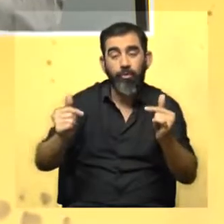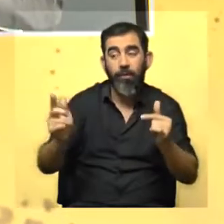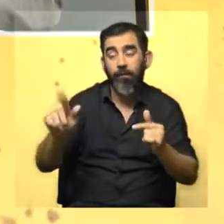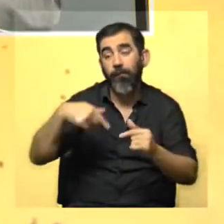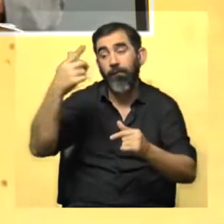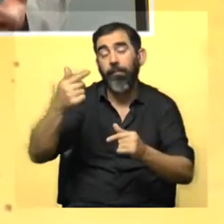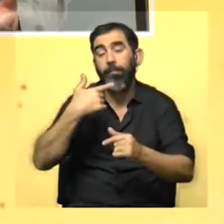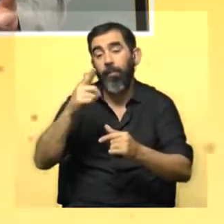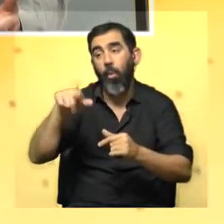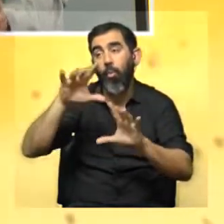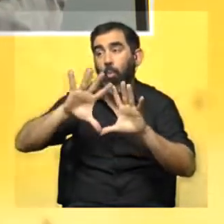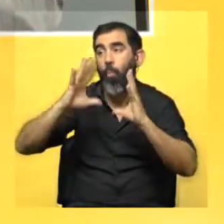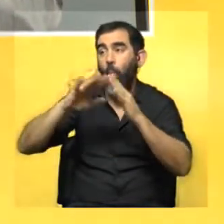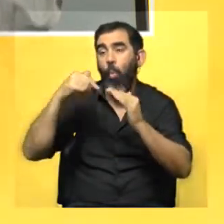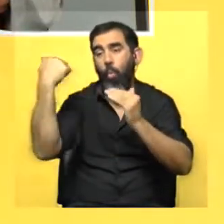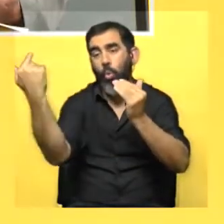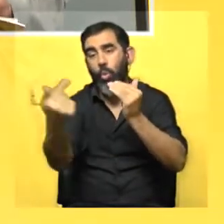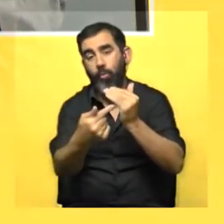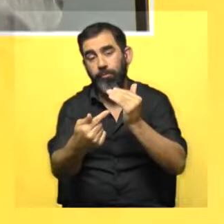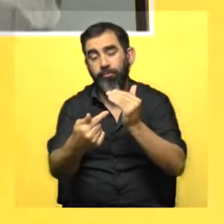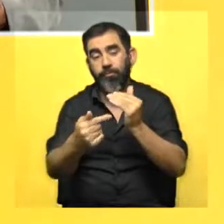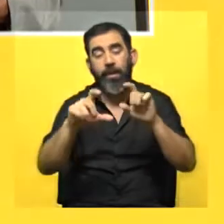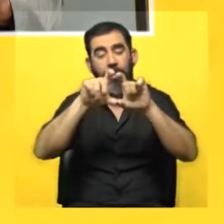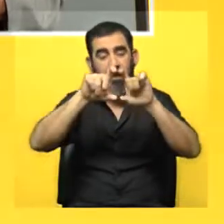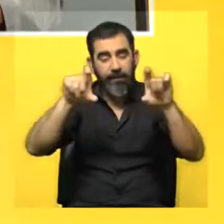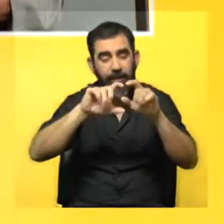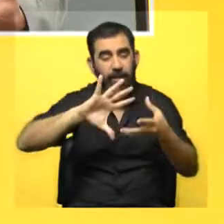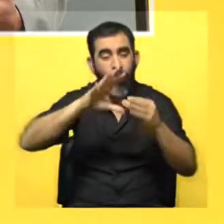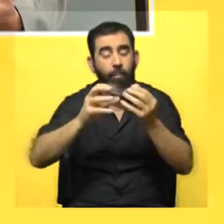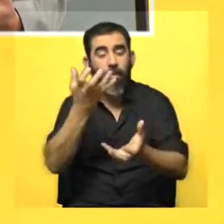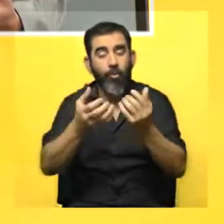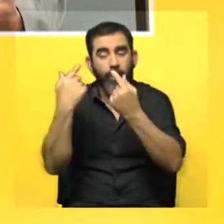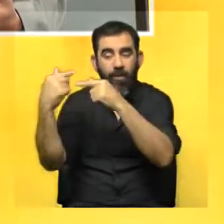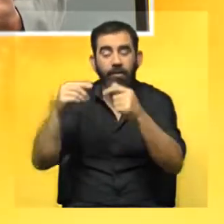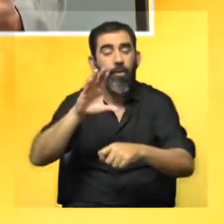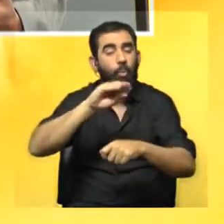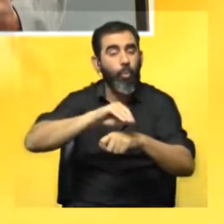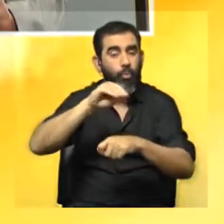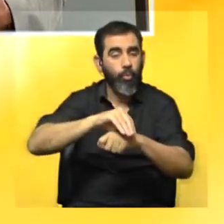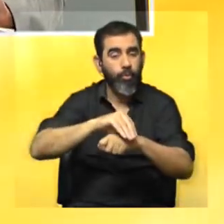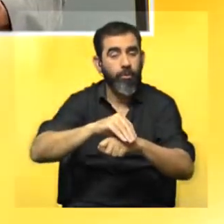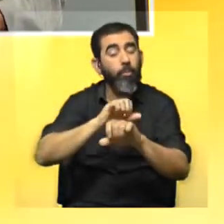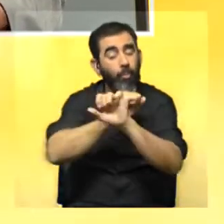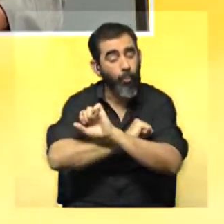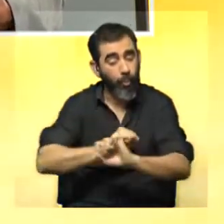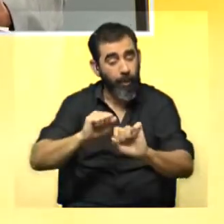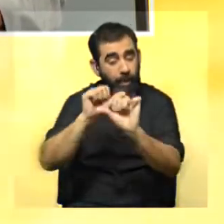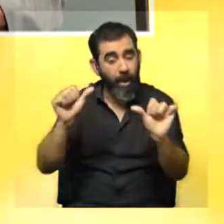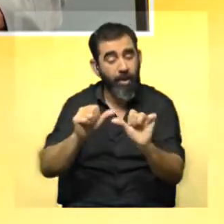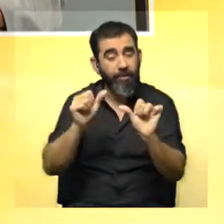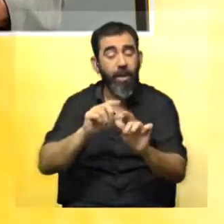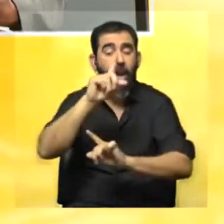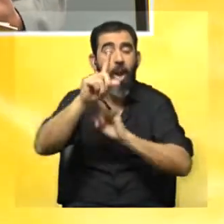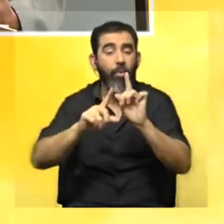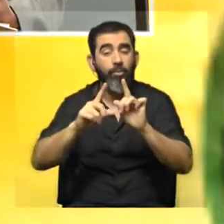vienen de la otra parte del globo, recetas o maneras de preparar que corresponden a otras culturas. ¿Eso puede terminar generando algún tipo